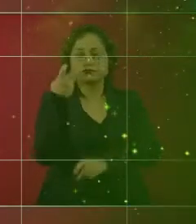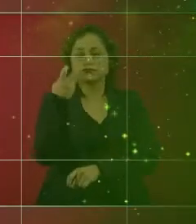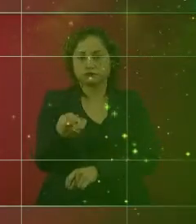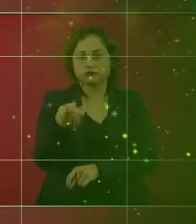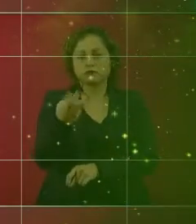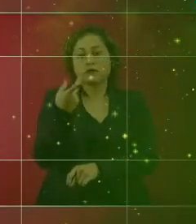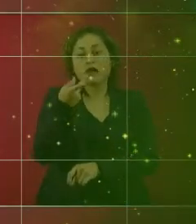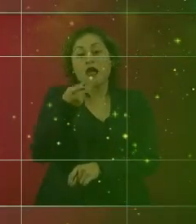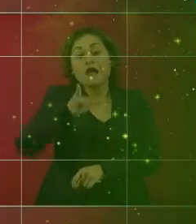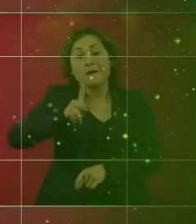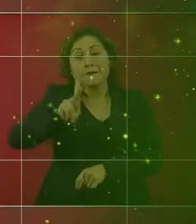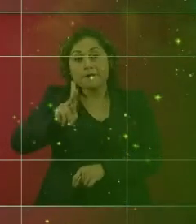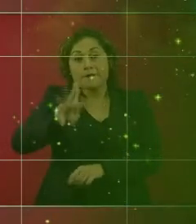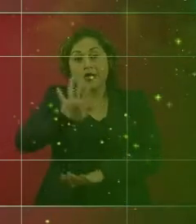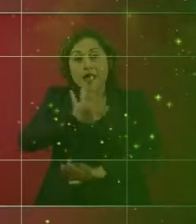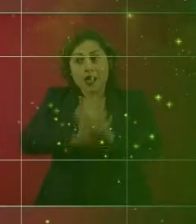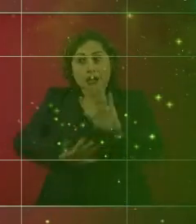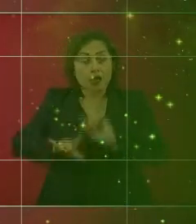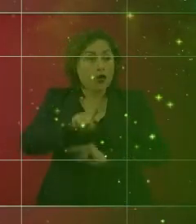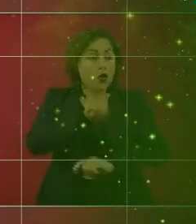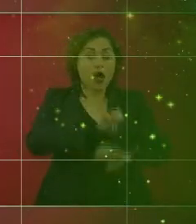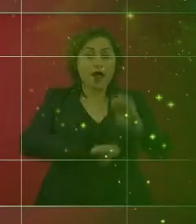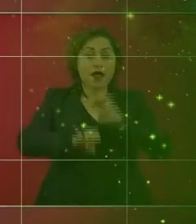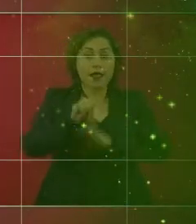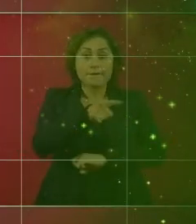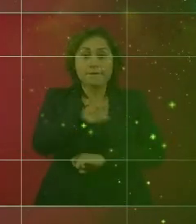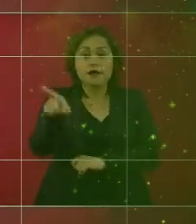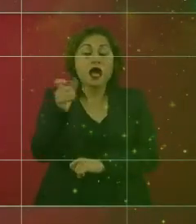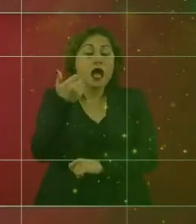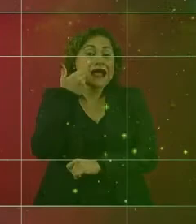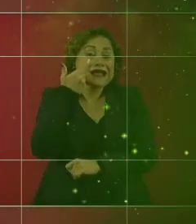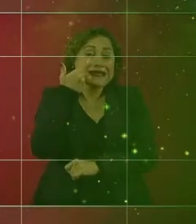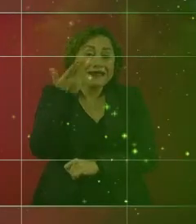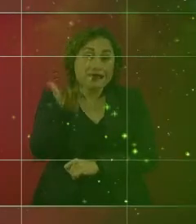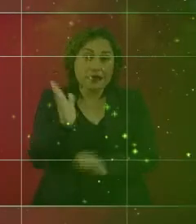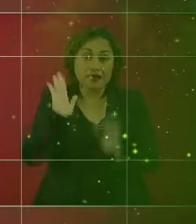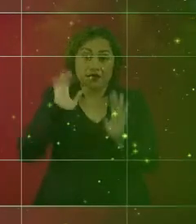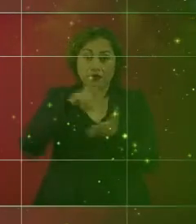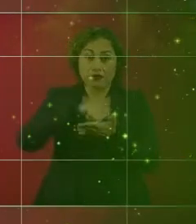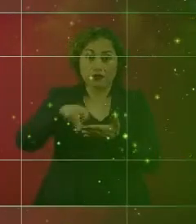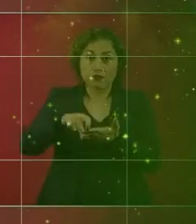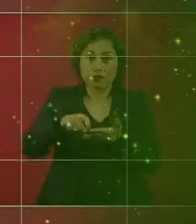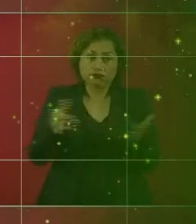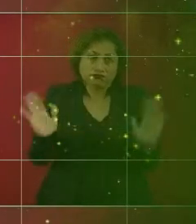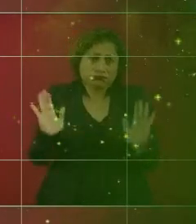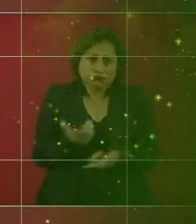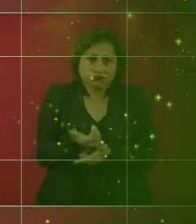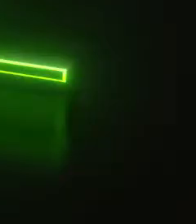si ellos quieren comprar la vacuna, no hay ningún obstáculo.